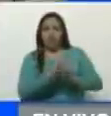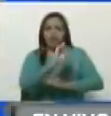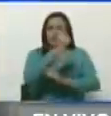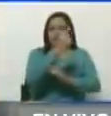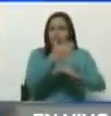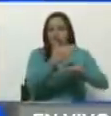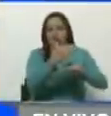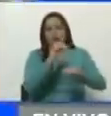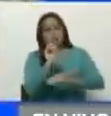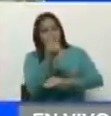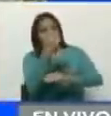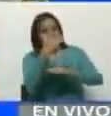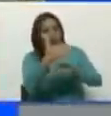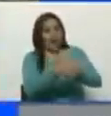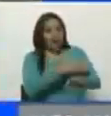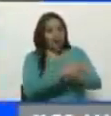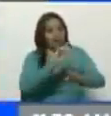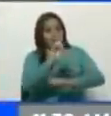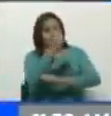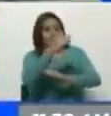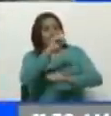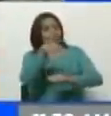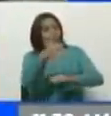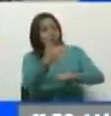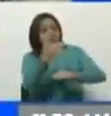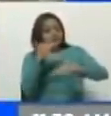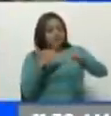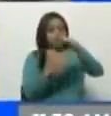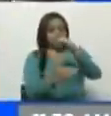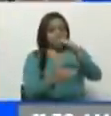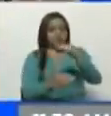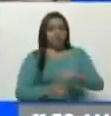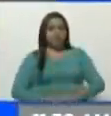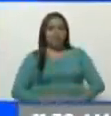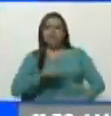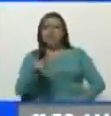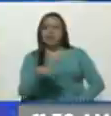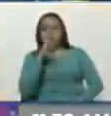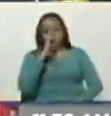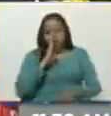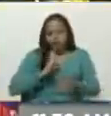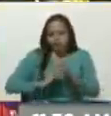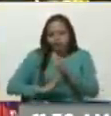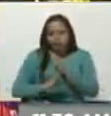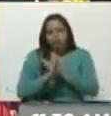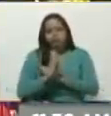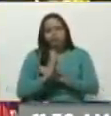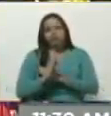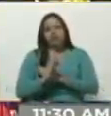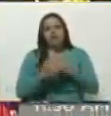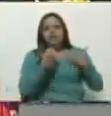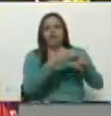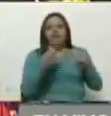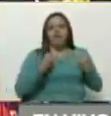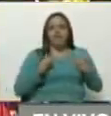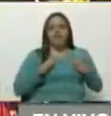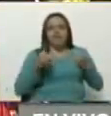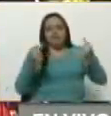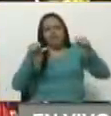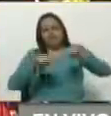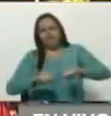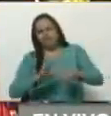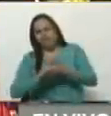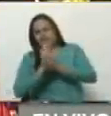cae durante mucho tiempo una especie de postración terrible, sus niveles de vida bajan,